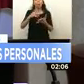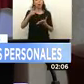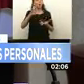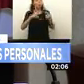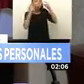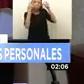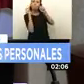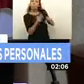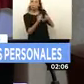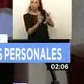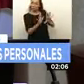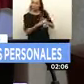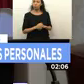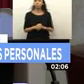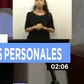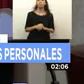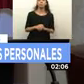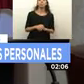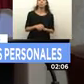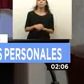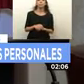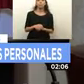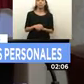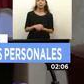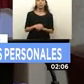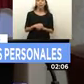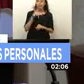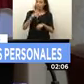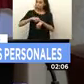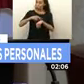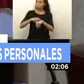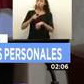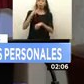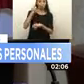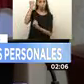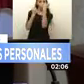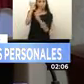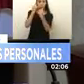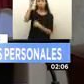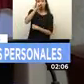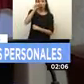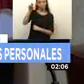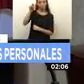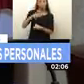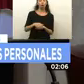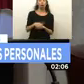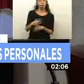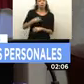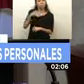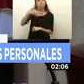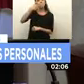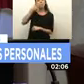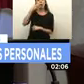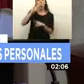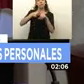prejuicios en ese momento este economista polaco marxista como estaban todos